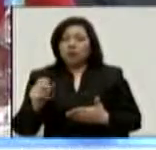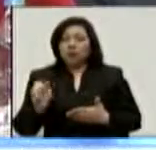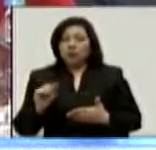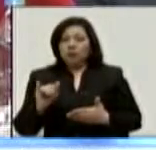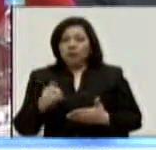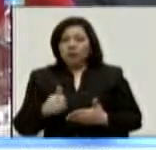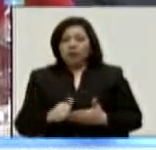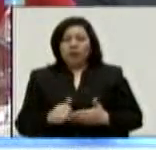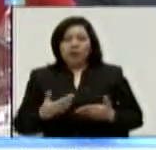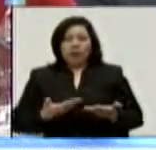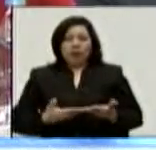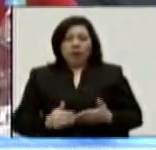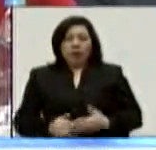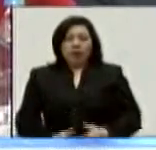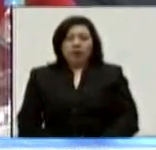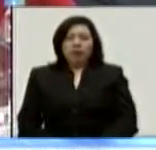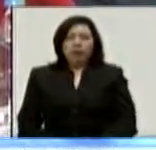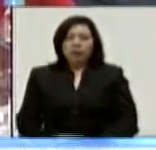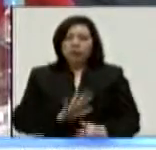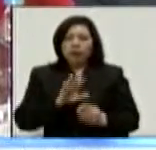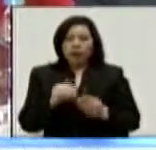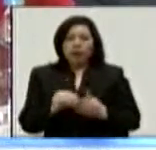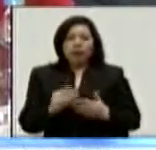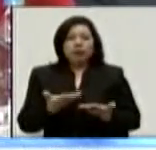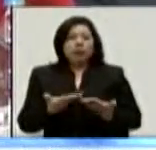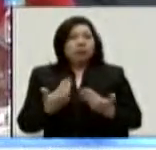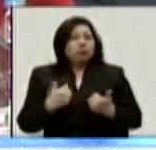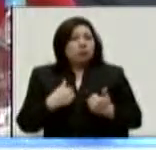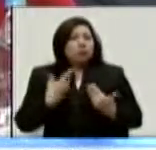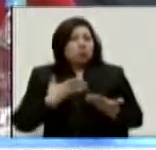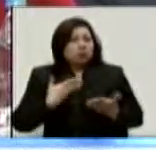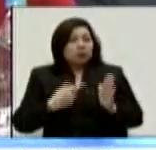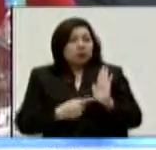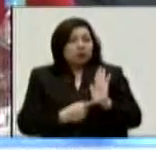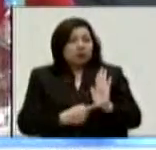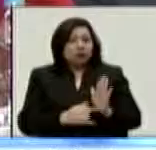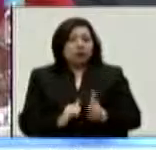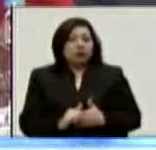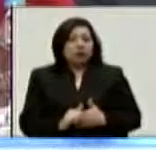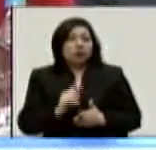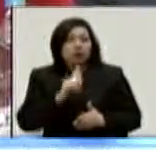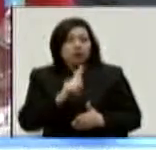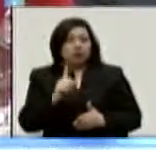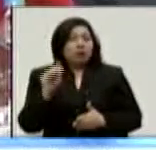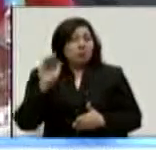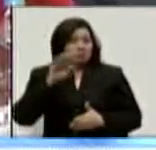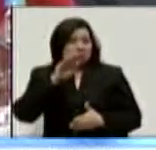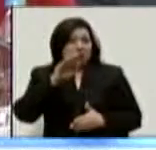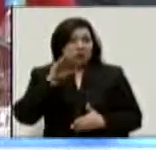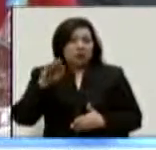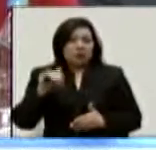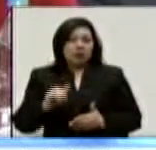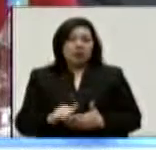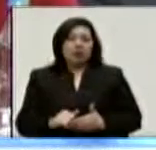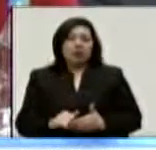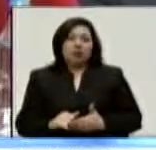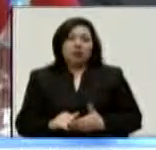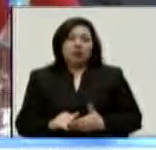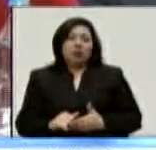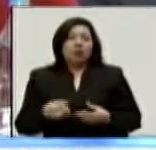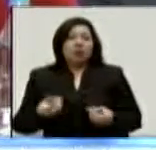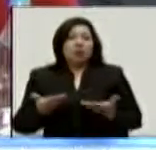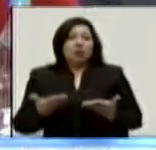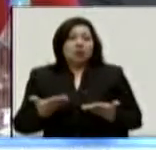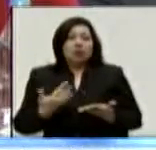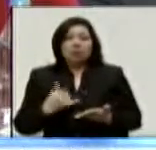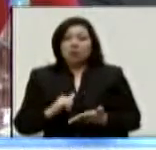Bakú. Esto fue un periplo y yo puedo demostrar de cada uno de estos viajes que he hecho. Y estos viajes conseguí